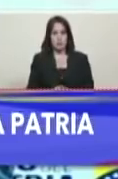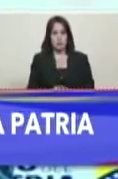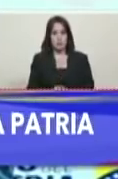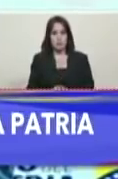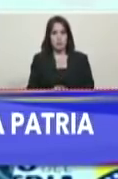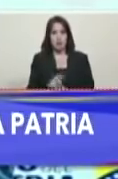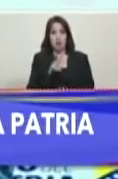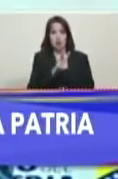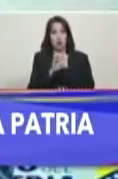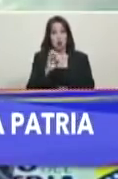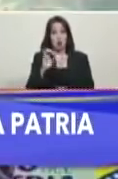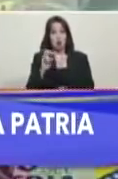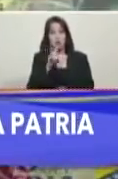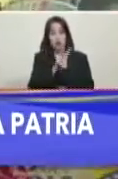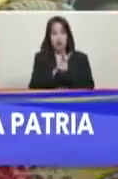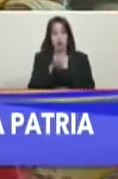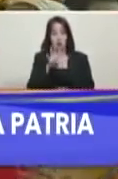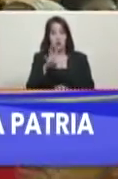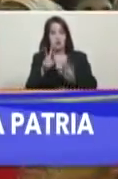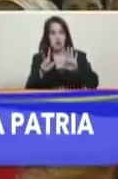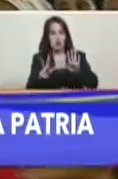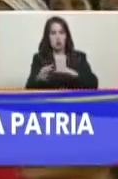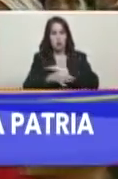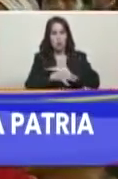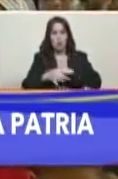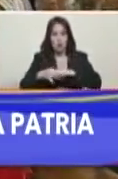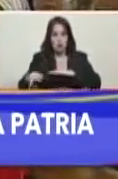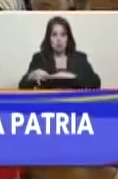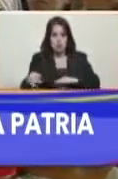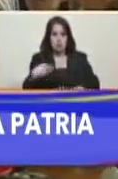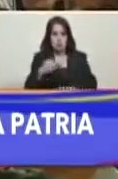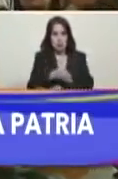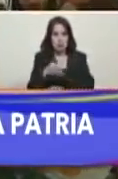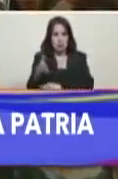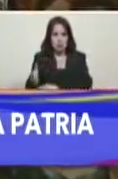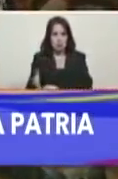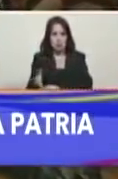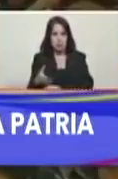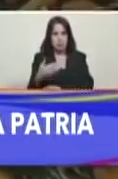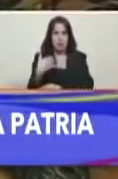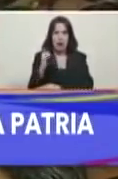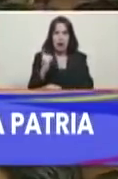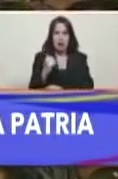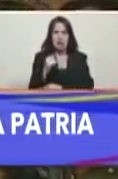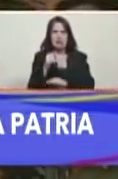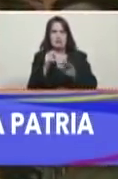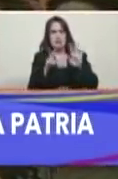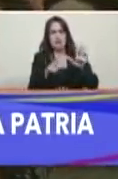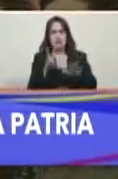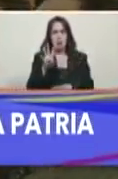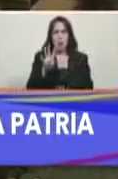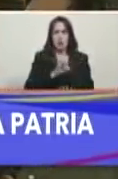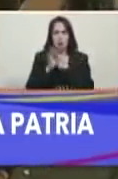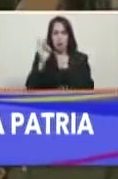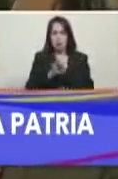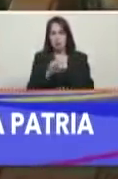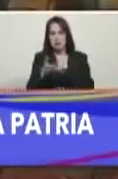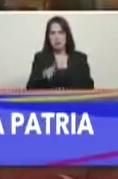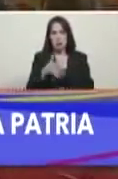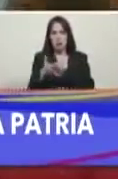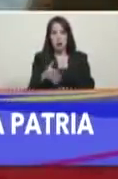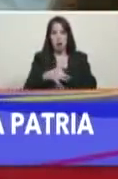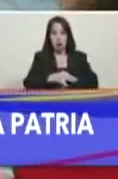Y 248 municipios, que constituye el 74% de